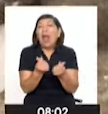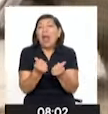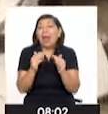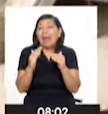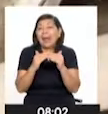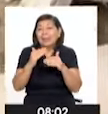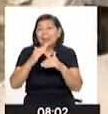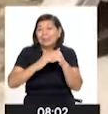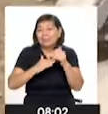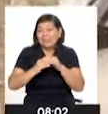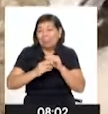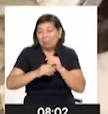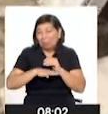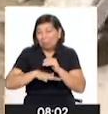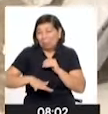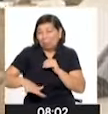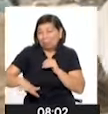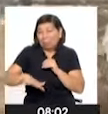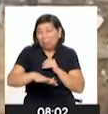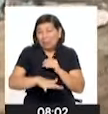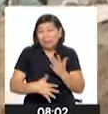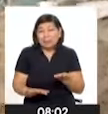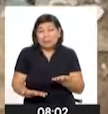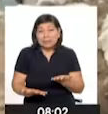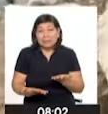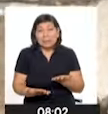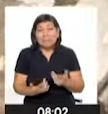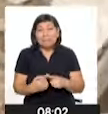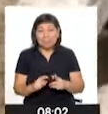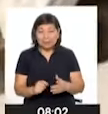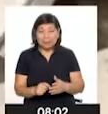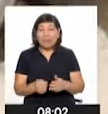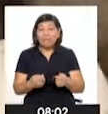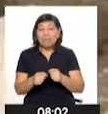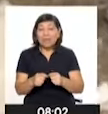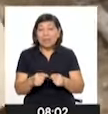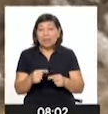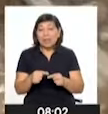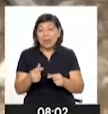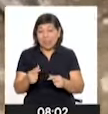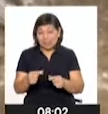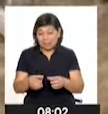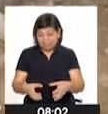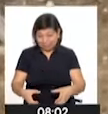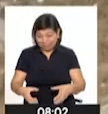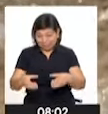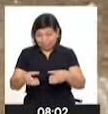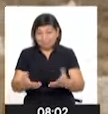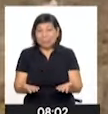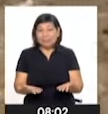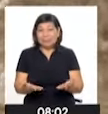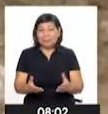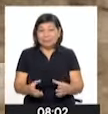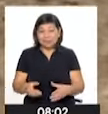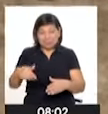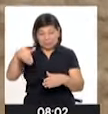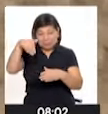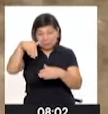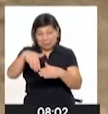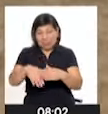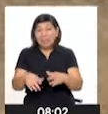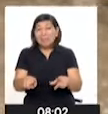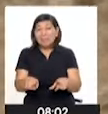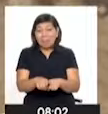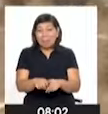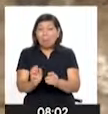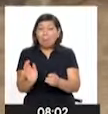toda esta vía. Sabemos que en este punto había un medidor de gas natural, una estructura de concreto que